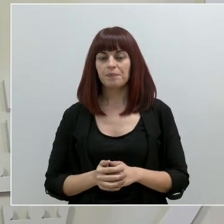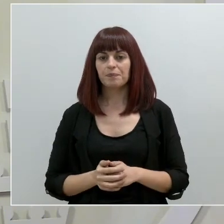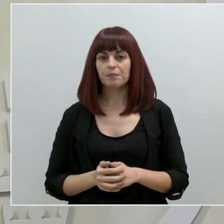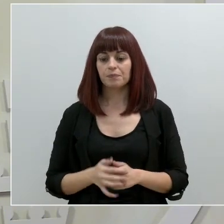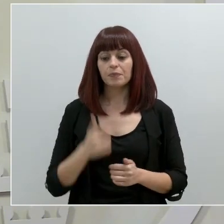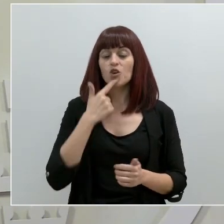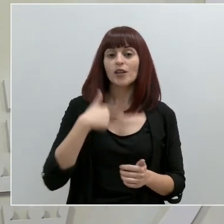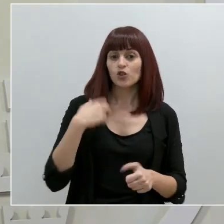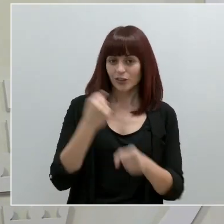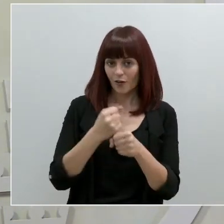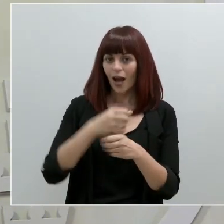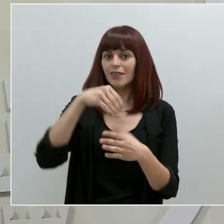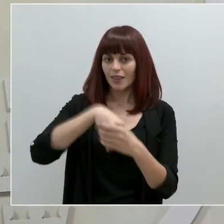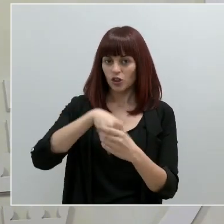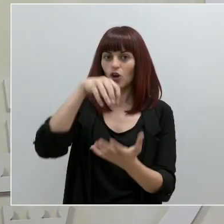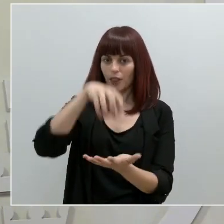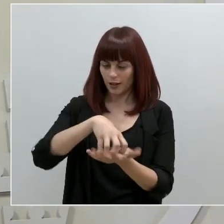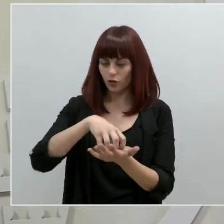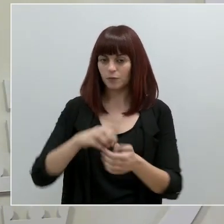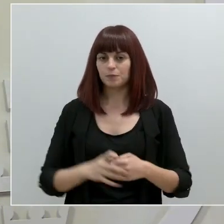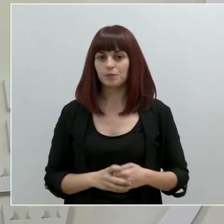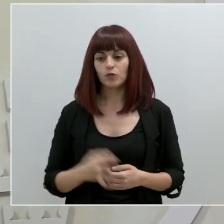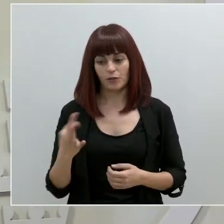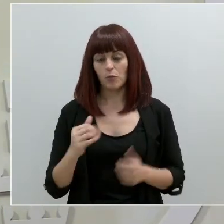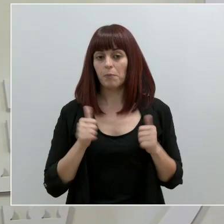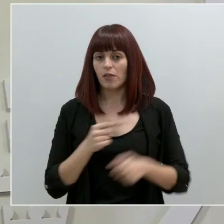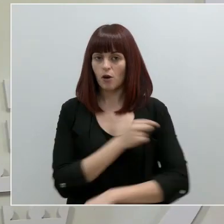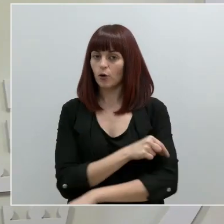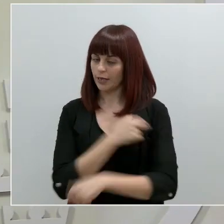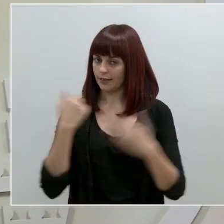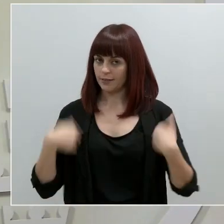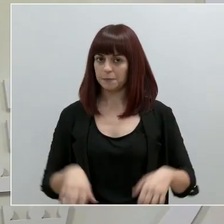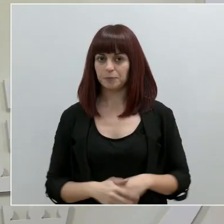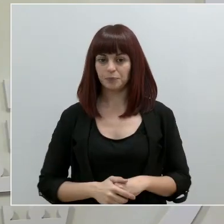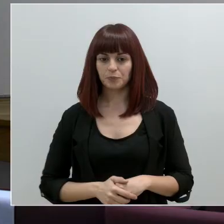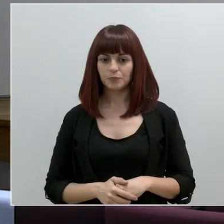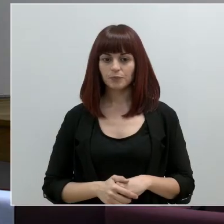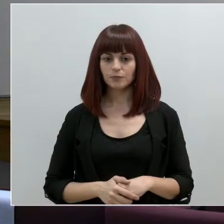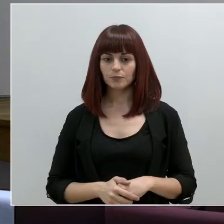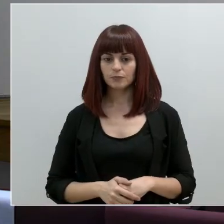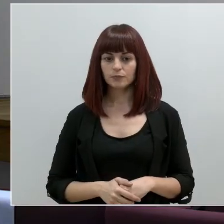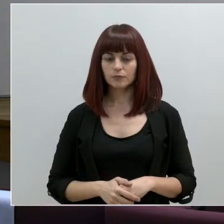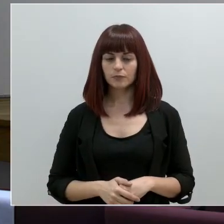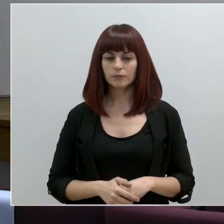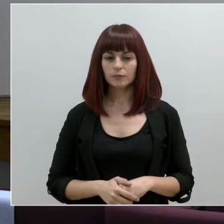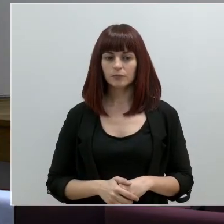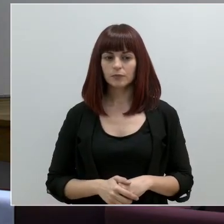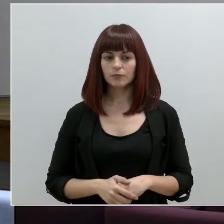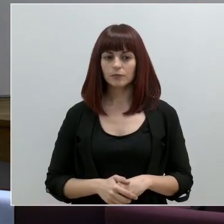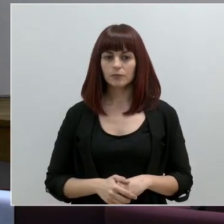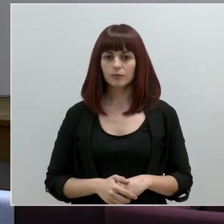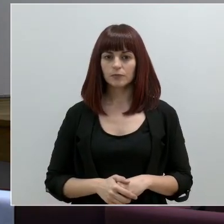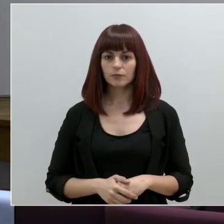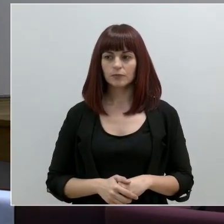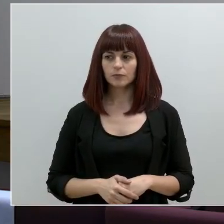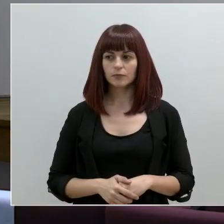como trabajadores de dichos centros y se ha procedido a su vacunación. De acuerdo, pero disculpe, si he entendido bien, entonces la